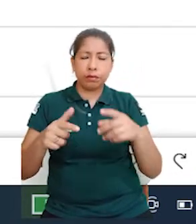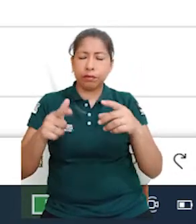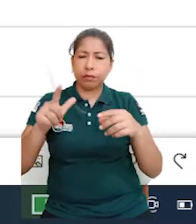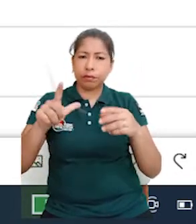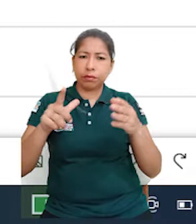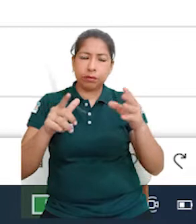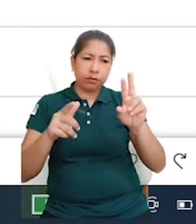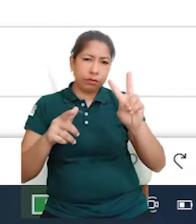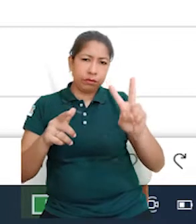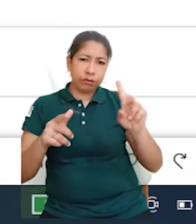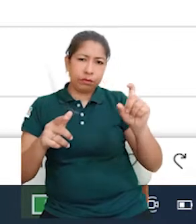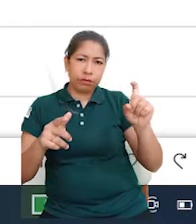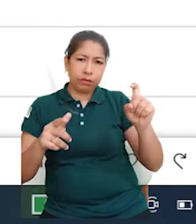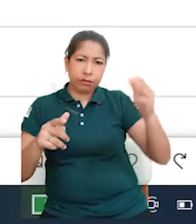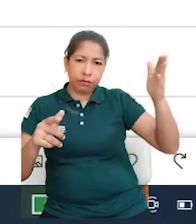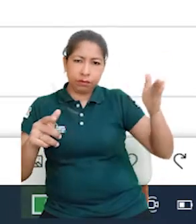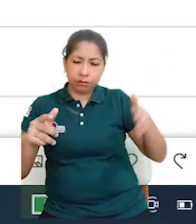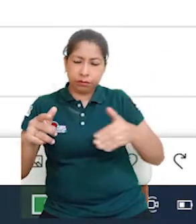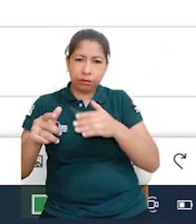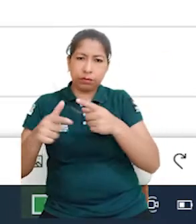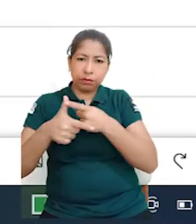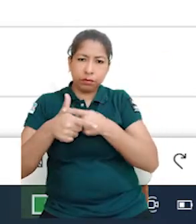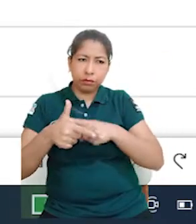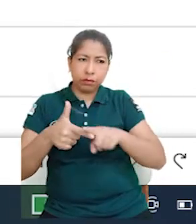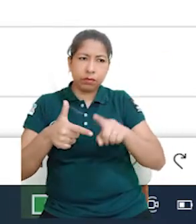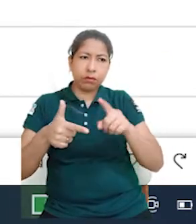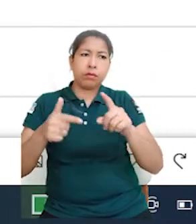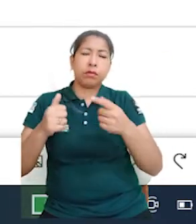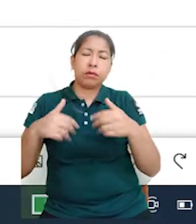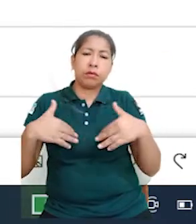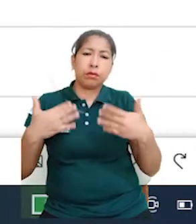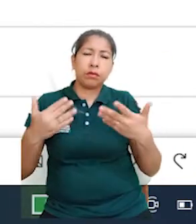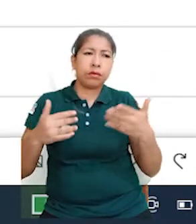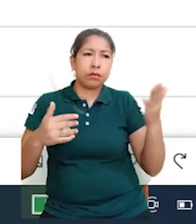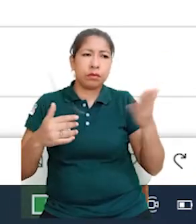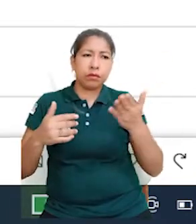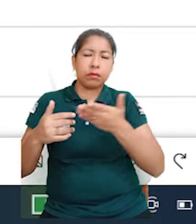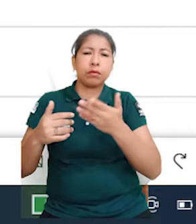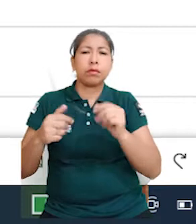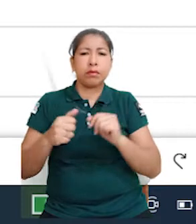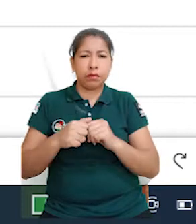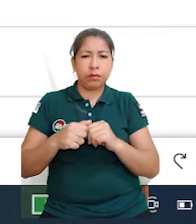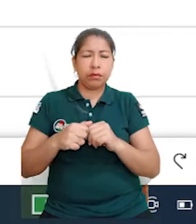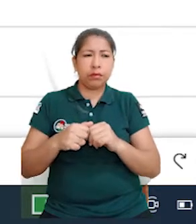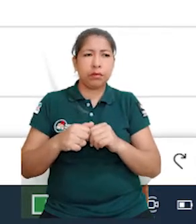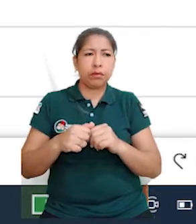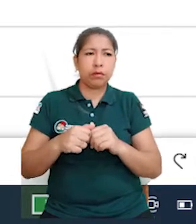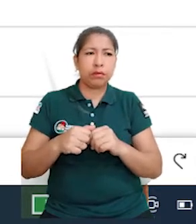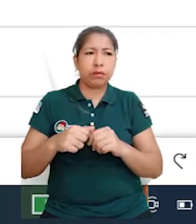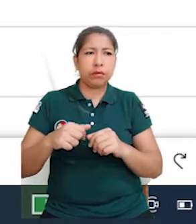entre 2x es 1. Y 1 por la expresión del numerador se mantiene la misma cantidad.